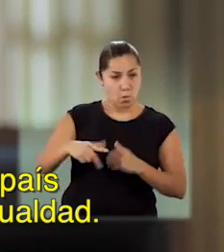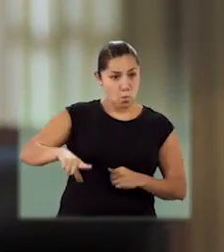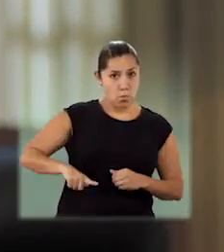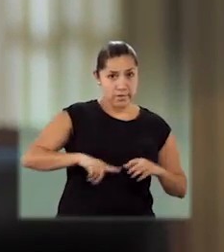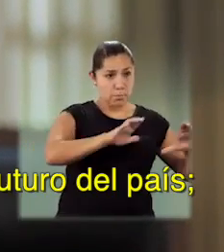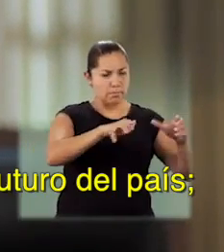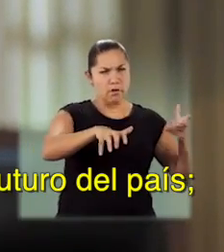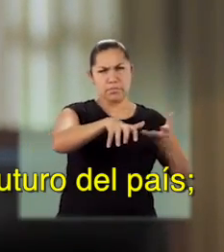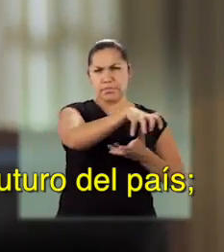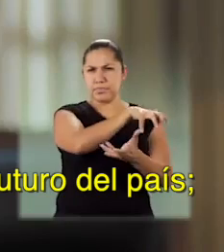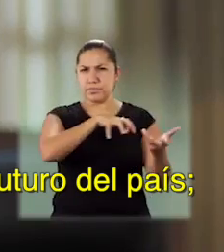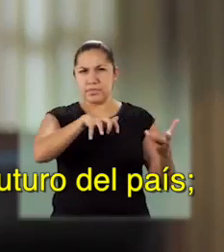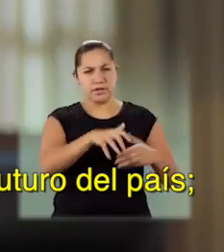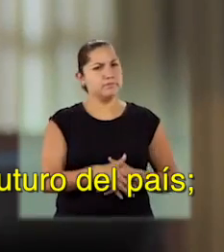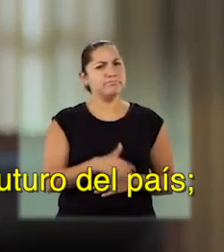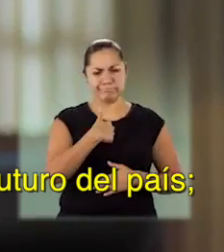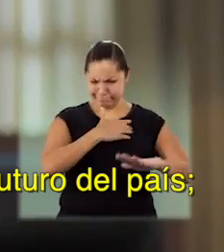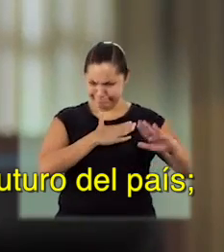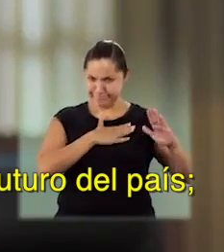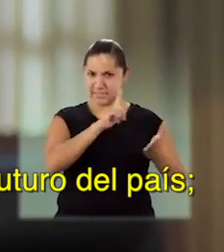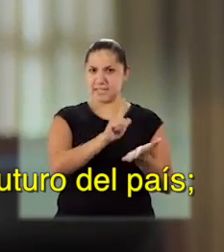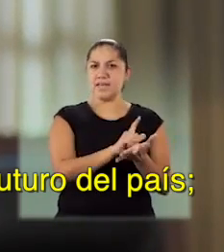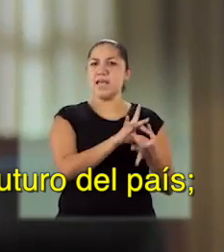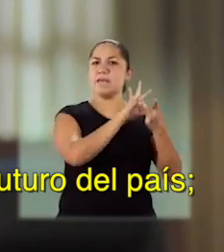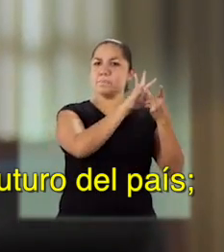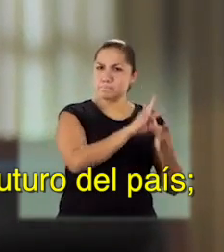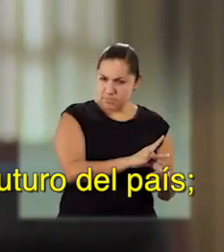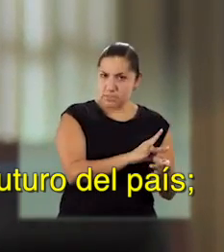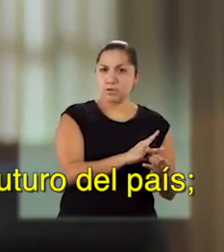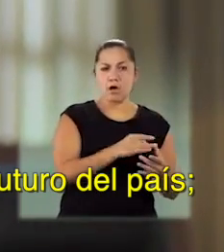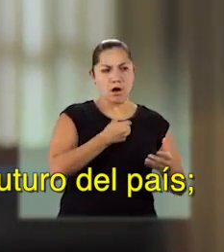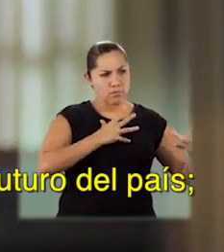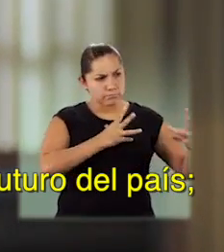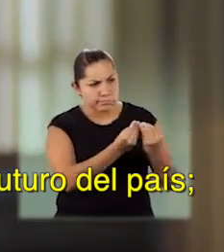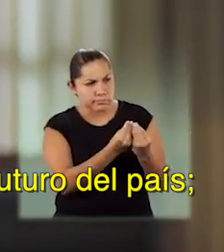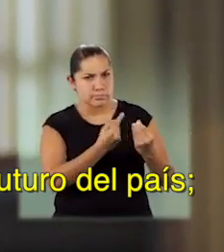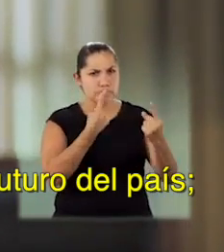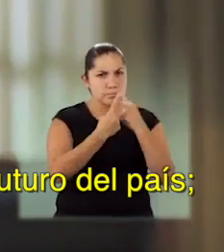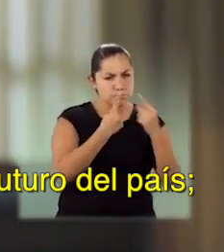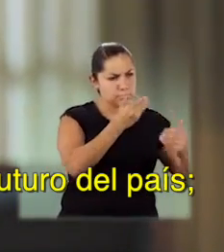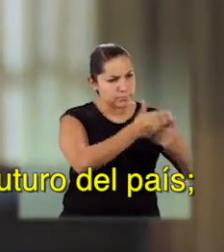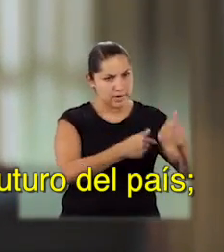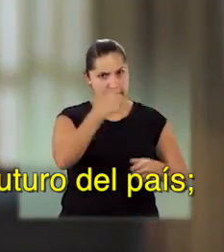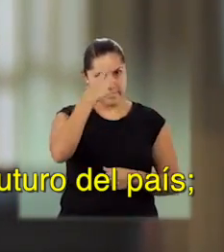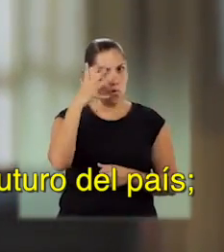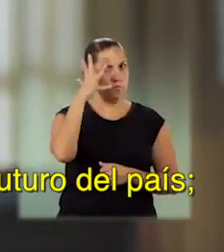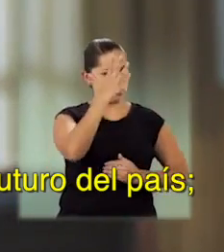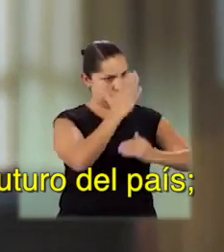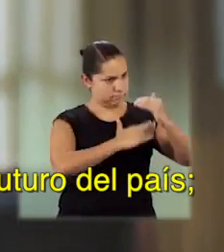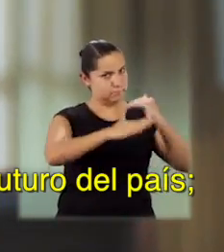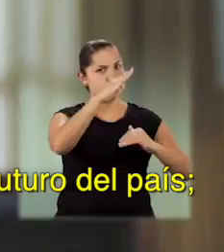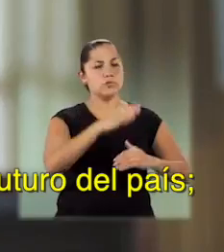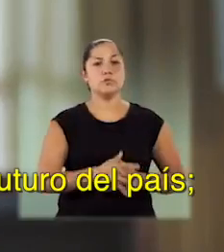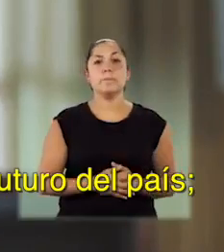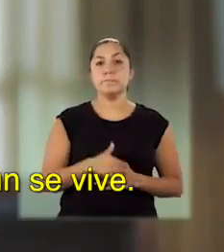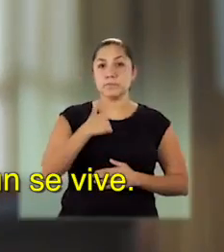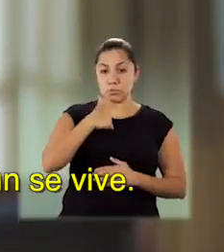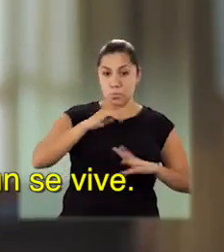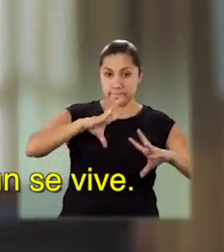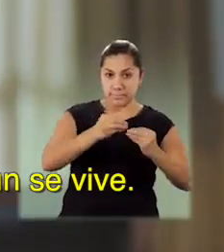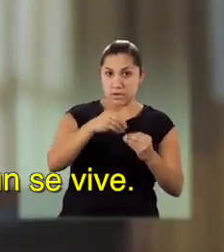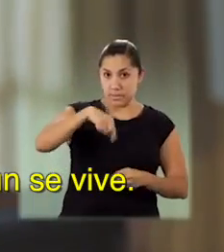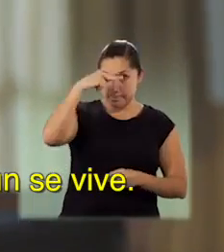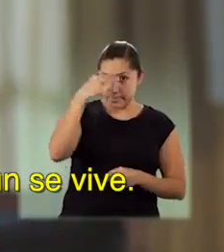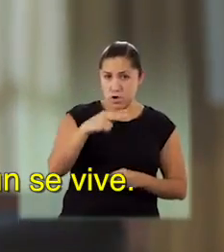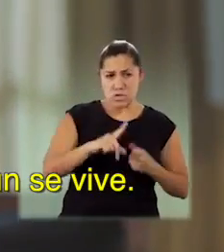desigualdad. Destacó que este es el acuerdo más importante para el futuro del país y espacio de justicia elemental